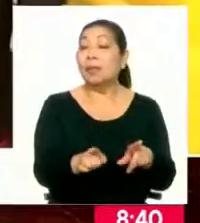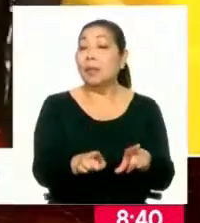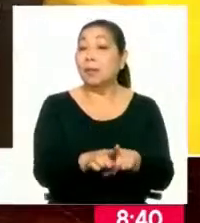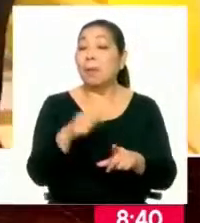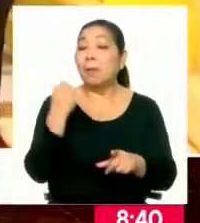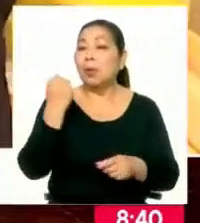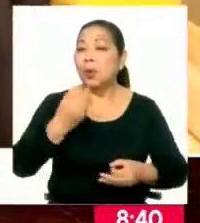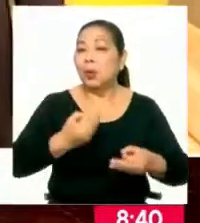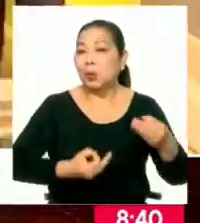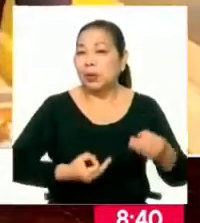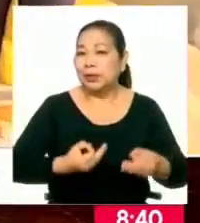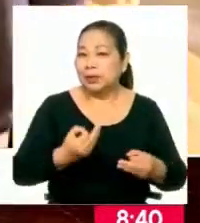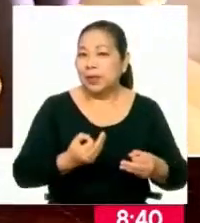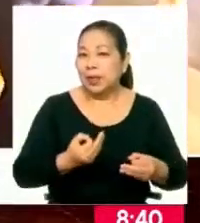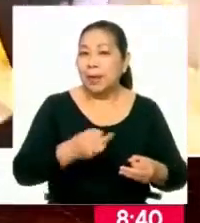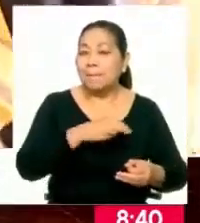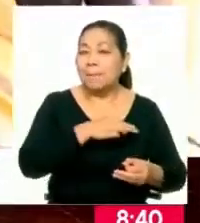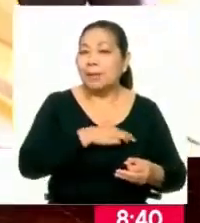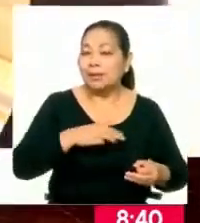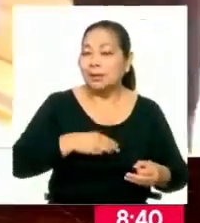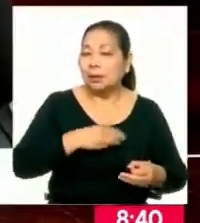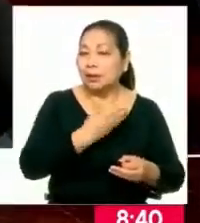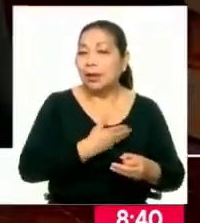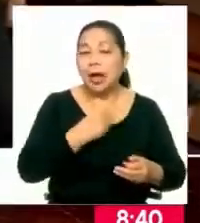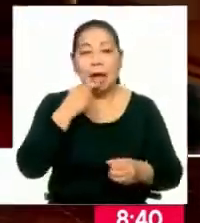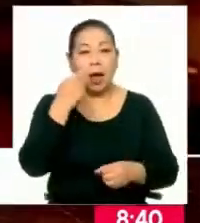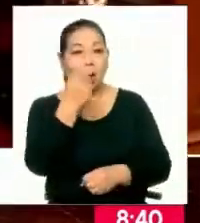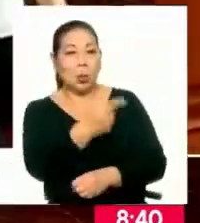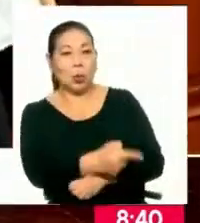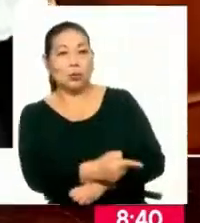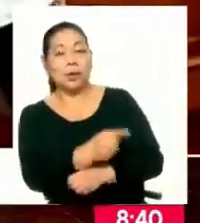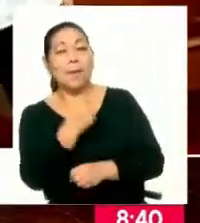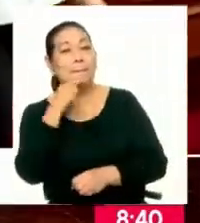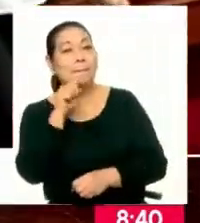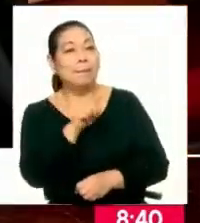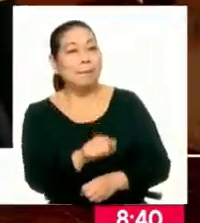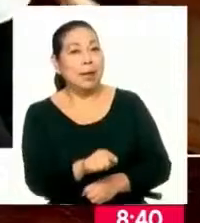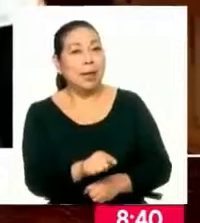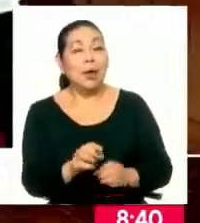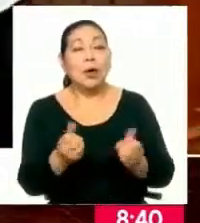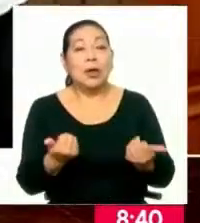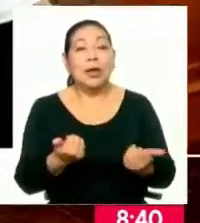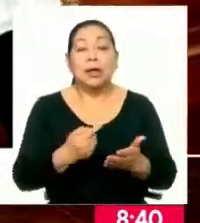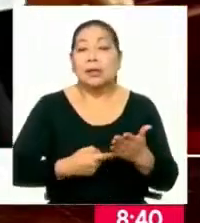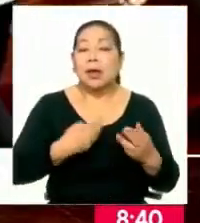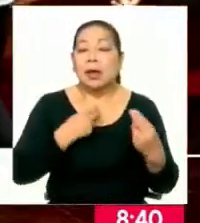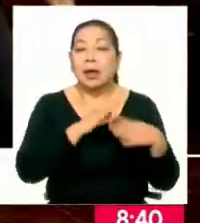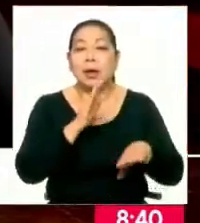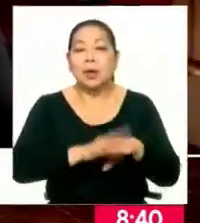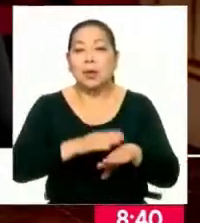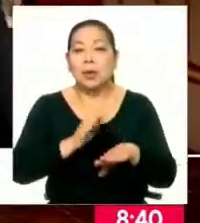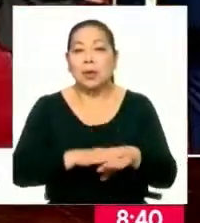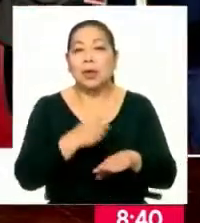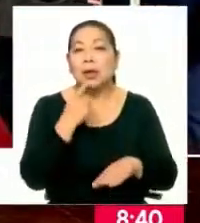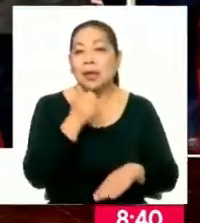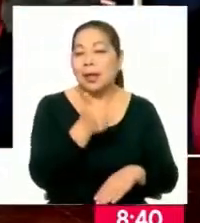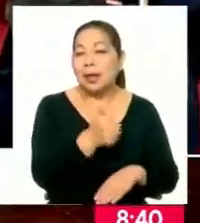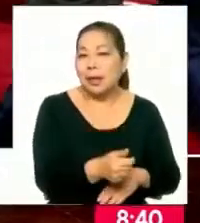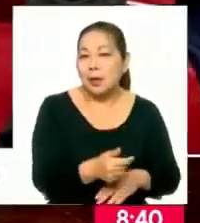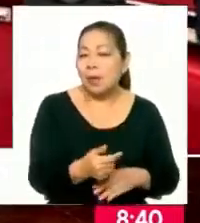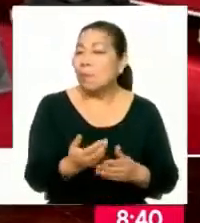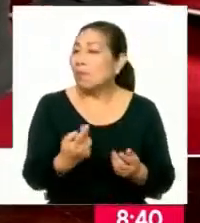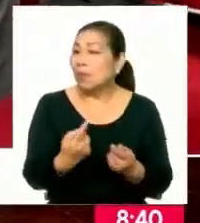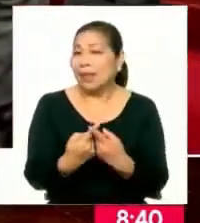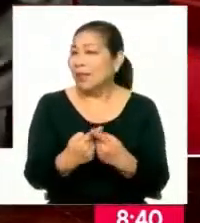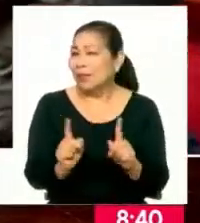el Poder Judicial, porque el Ministerio Público acusa ante el Poder Judicial a los que son responsables de la comisión de delitos.